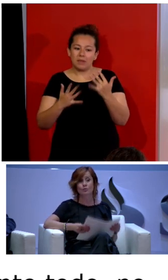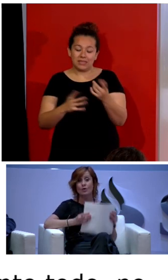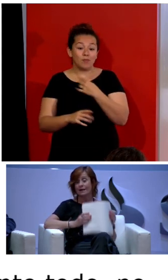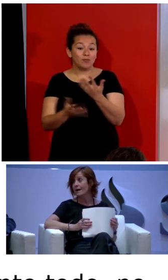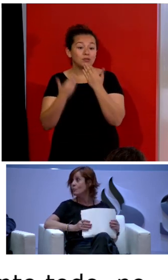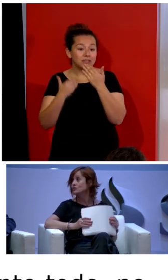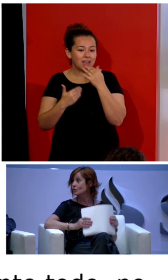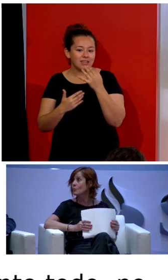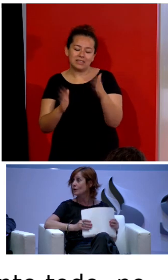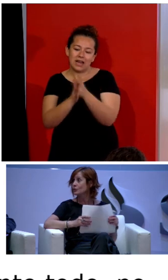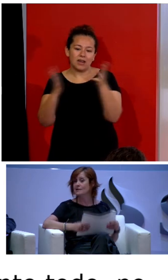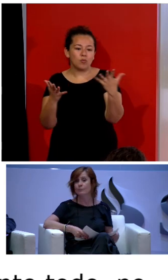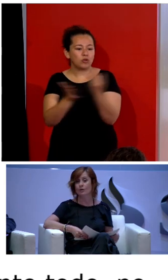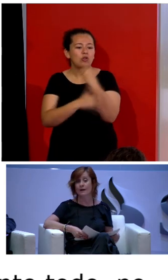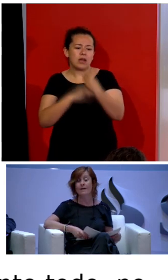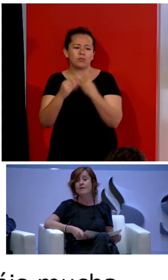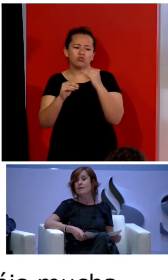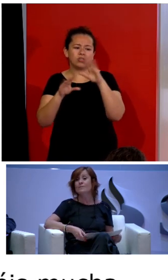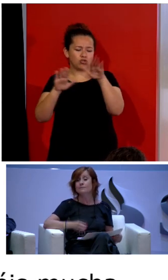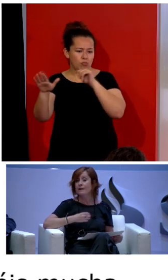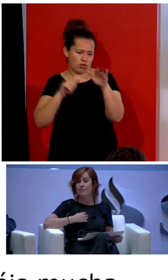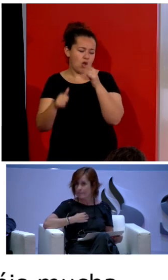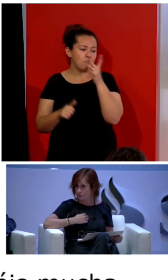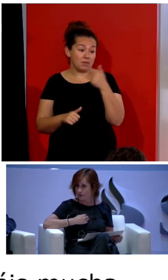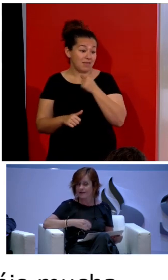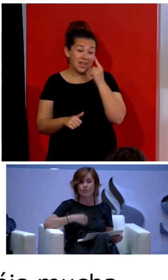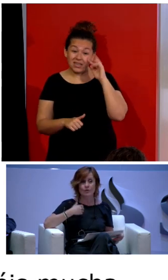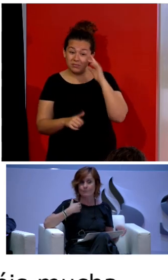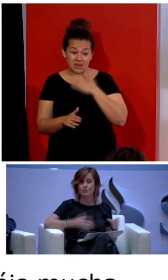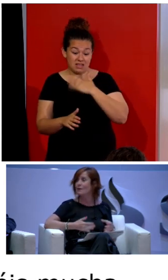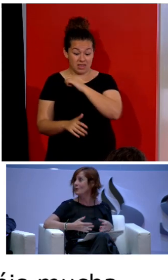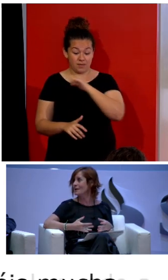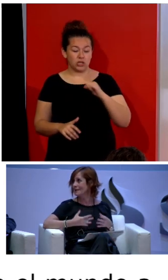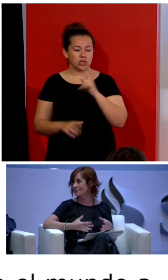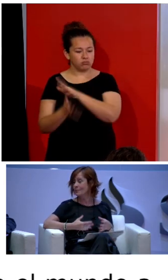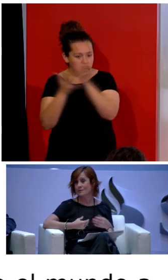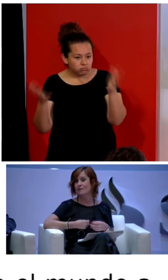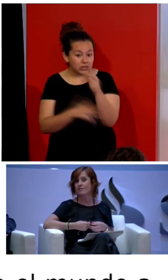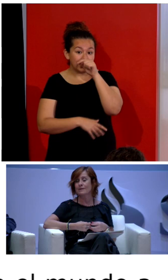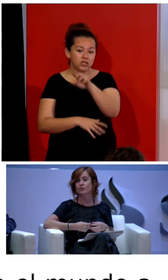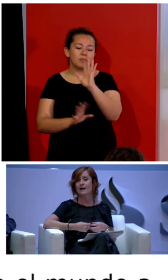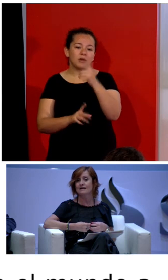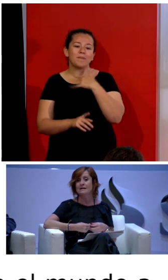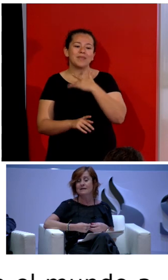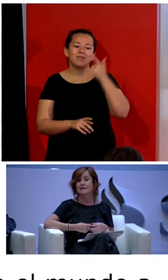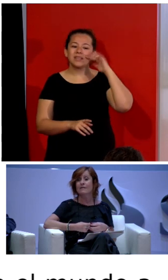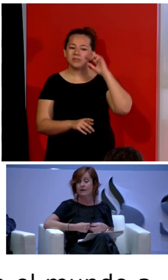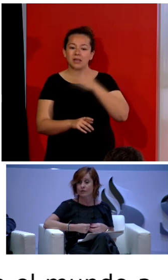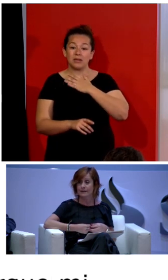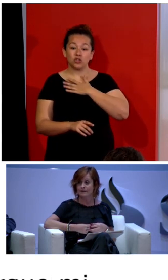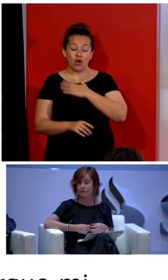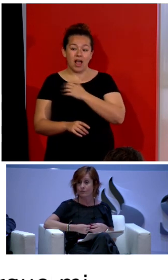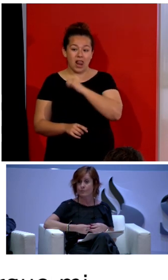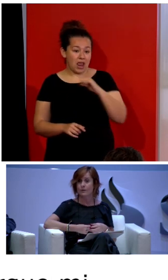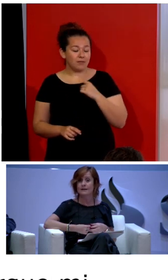todo el mundo a que haga muchas convocatorias porque mi experiencia personal, yo he impulsado esto, pero mi experiencia personal es que en la Dirección